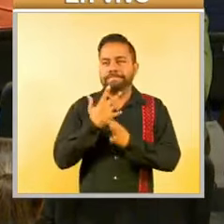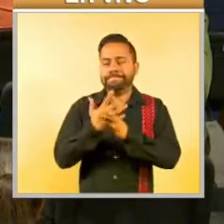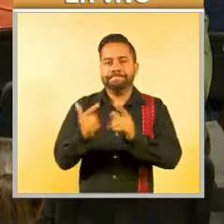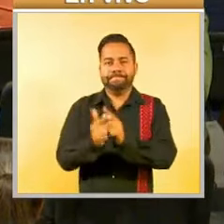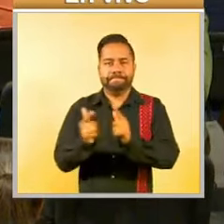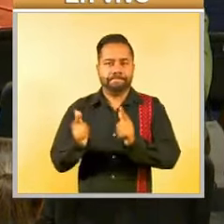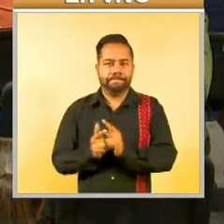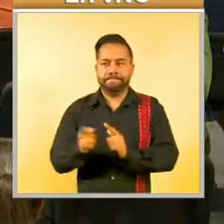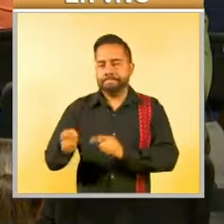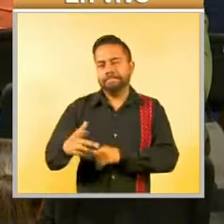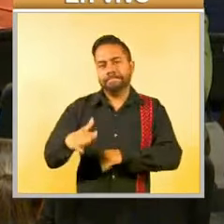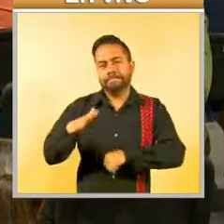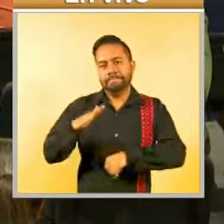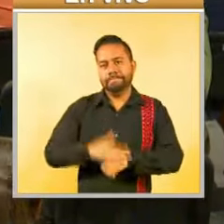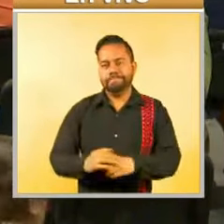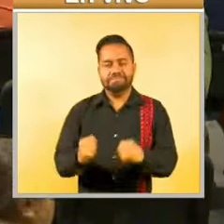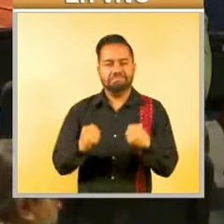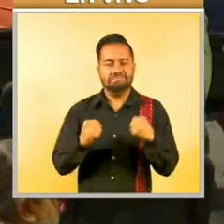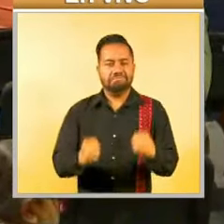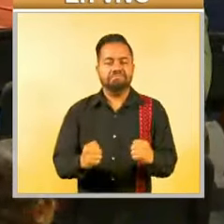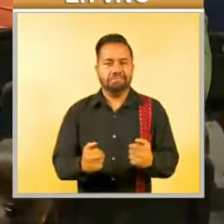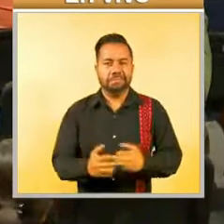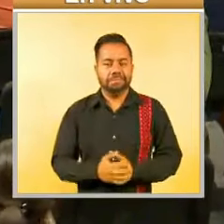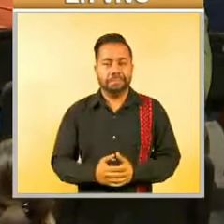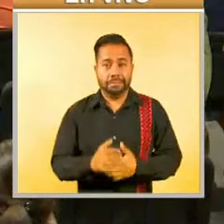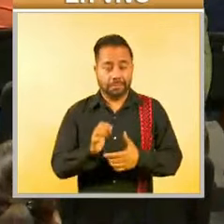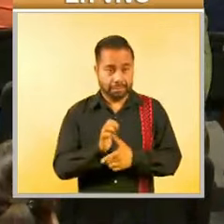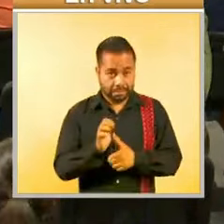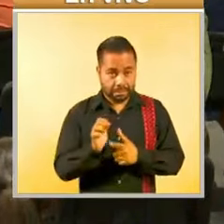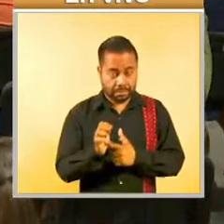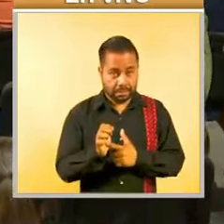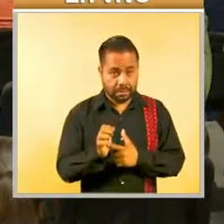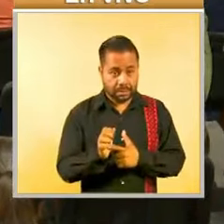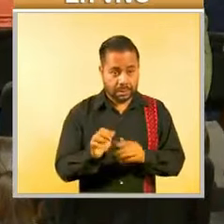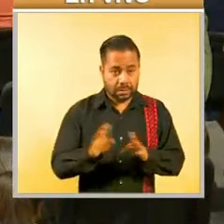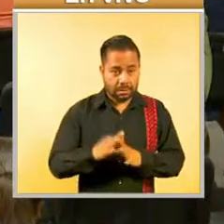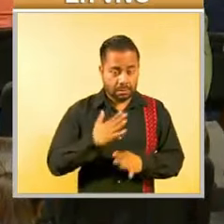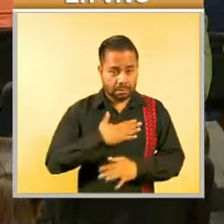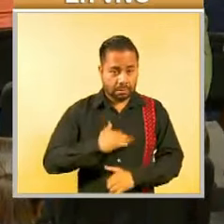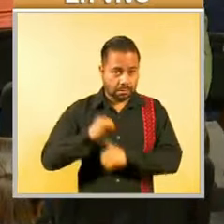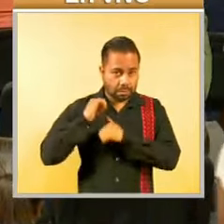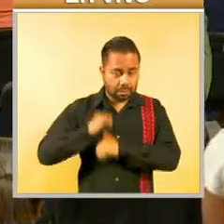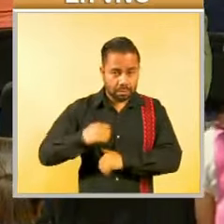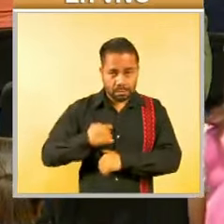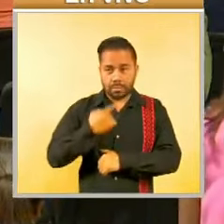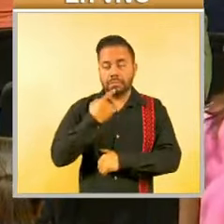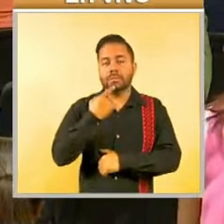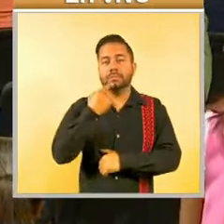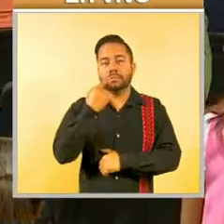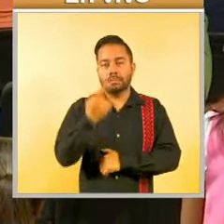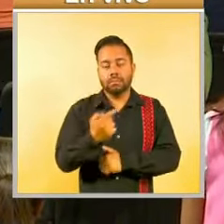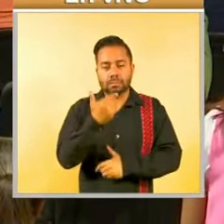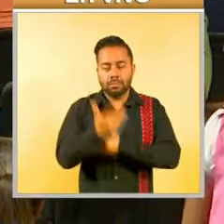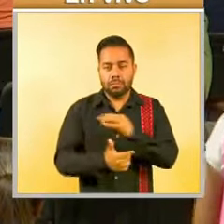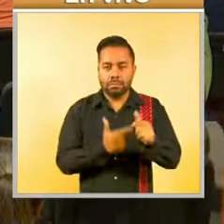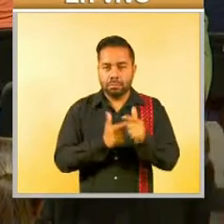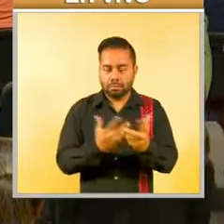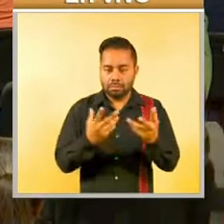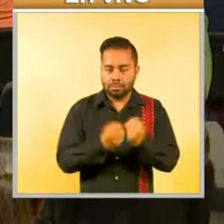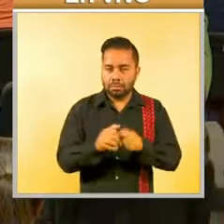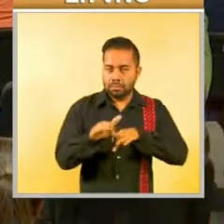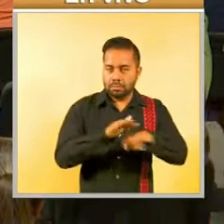grupos que tienen mayor grado de poder Entonces como autoridad le puedo decir que estamos se está haciendo un trabajo